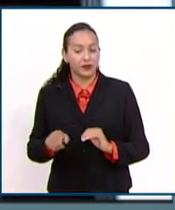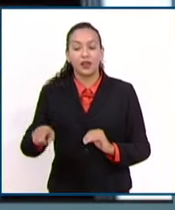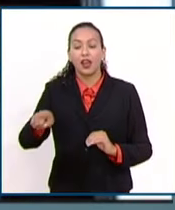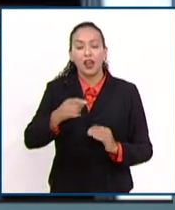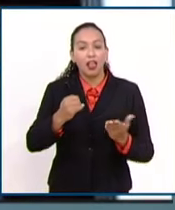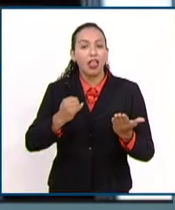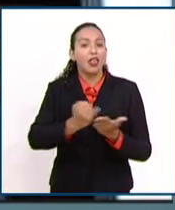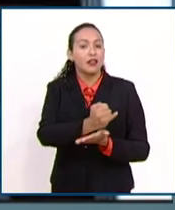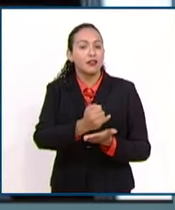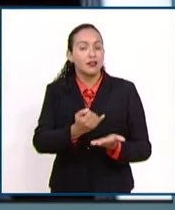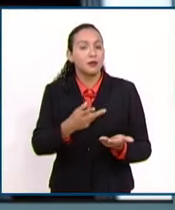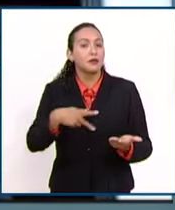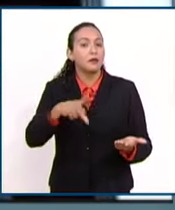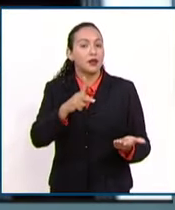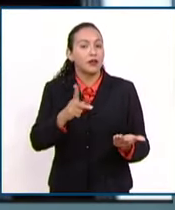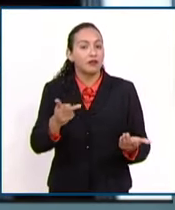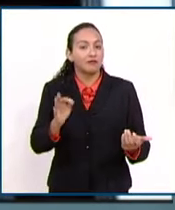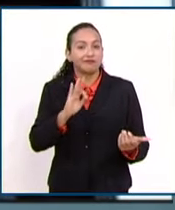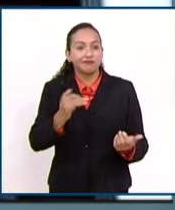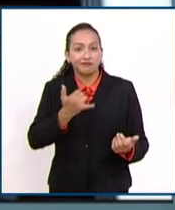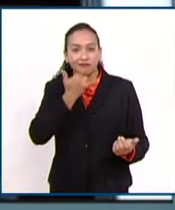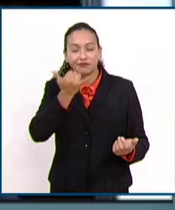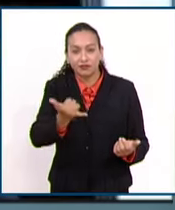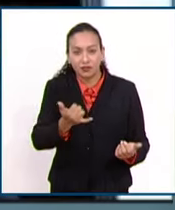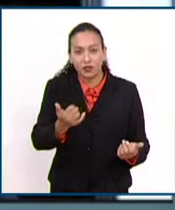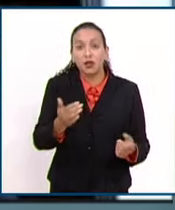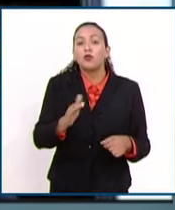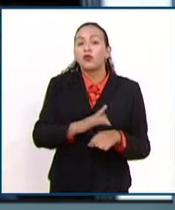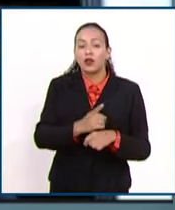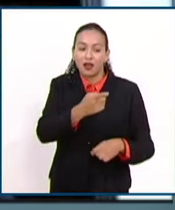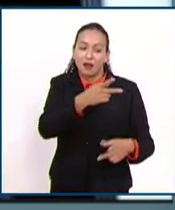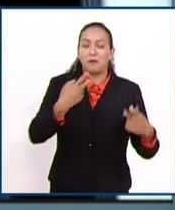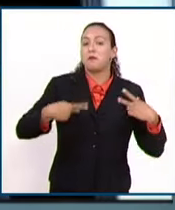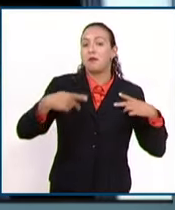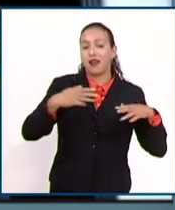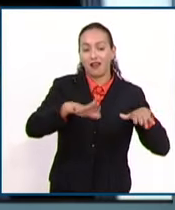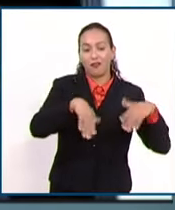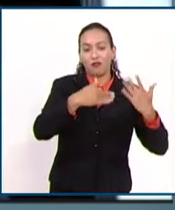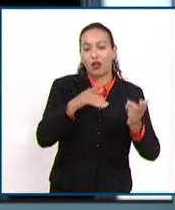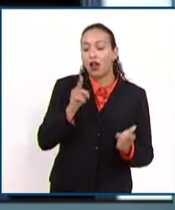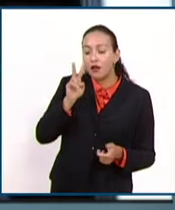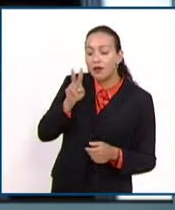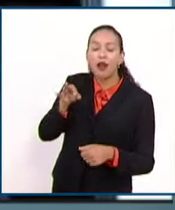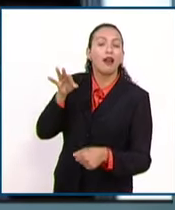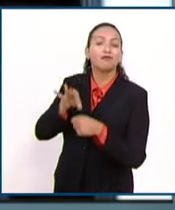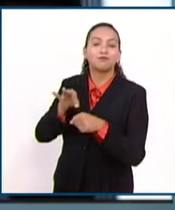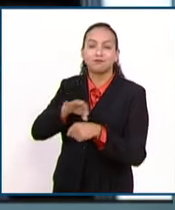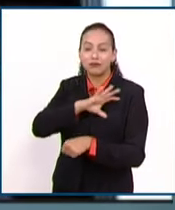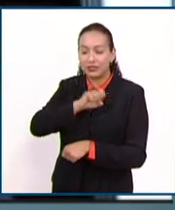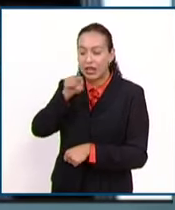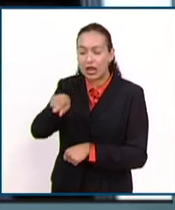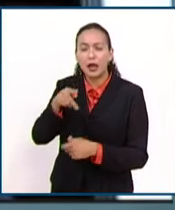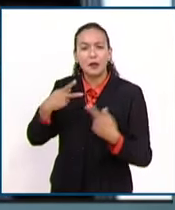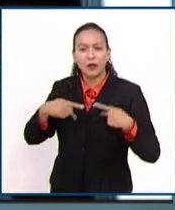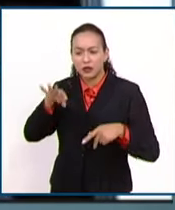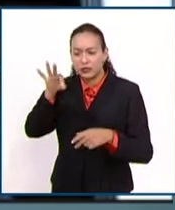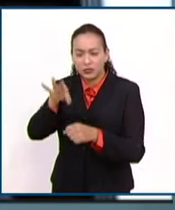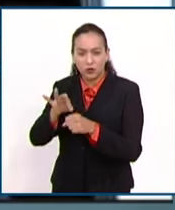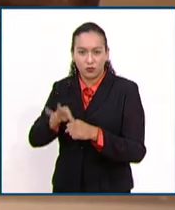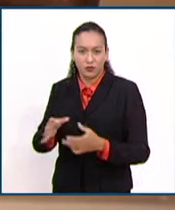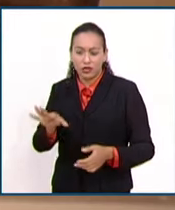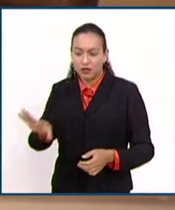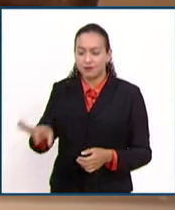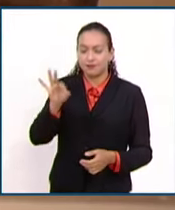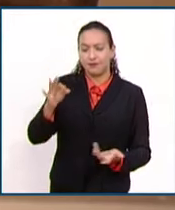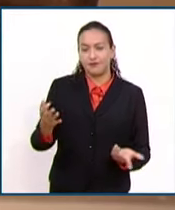decía previamente, pero también con los intereses de los votantes que son afines o que de alguna manera aseguraron su